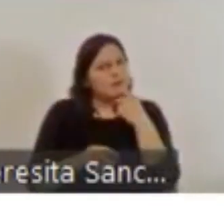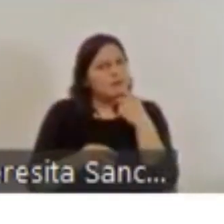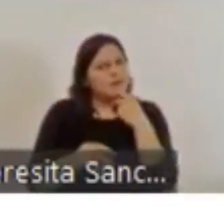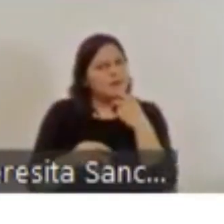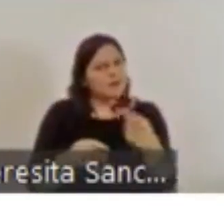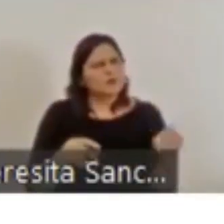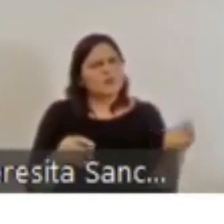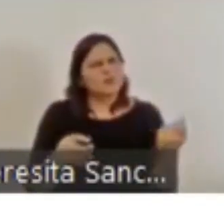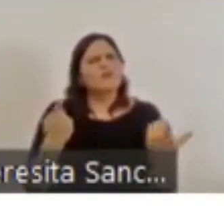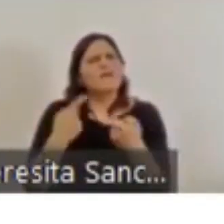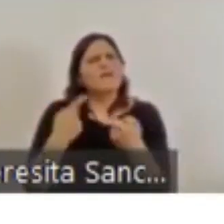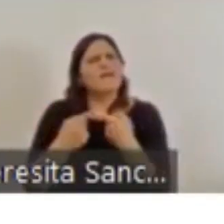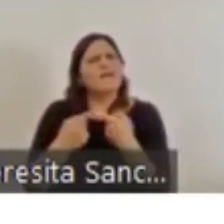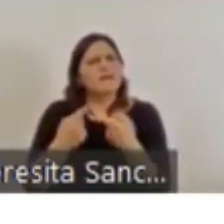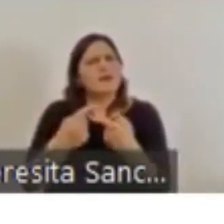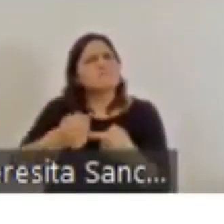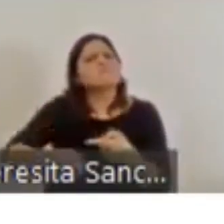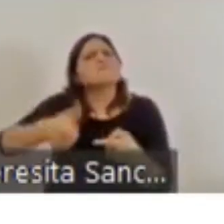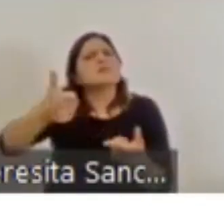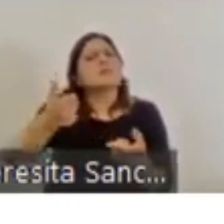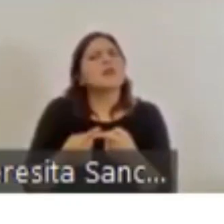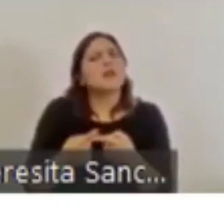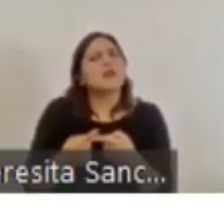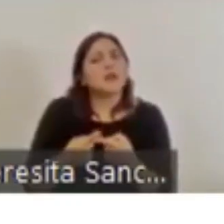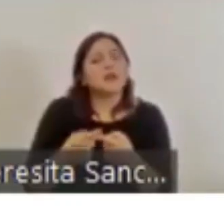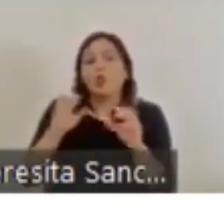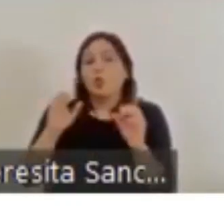a los pequeños? ¿O tiene que ser en paralelo?